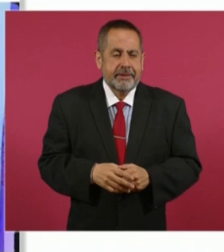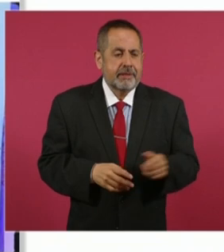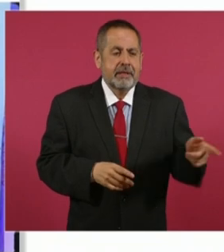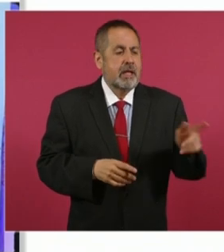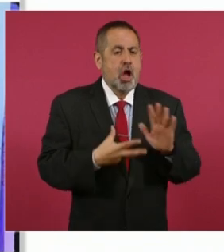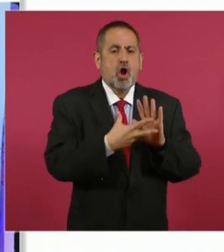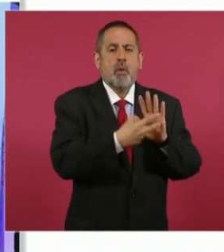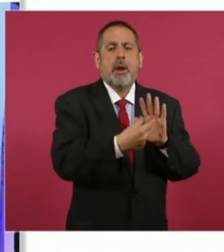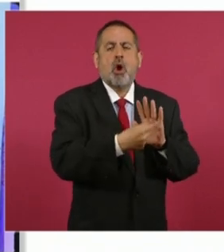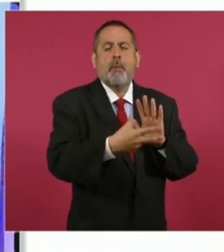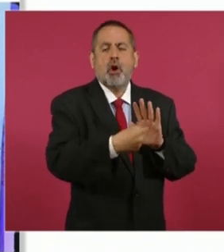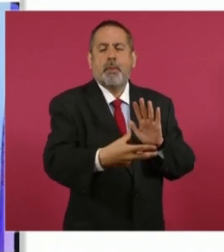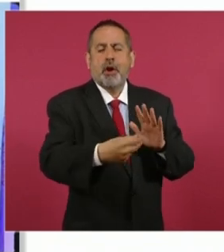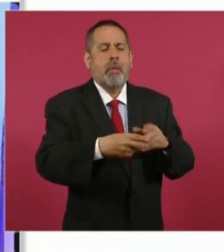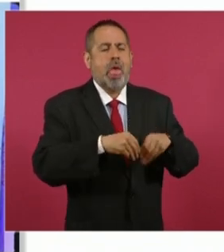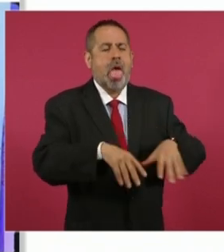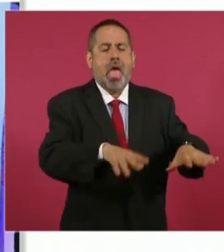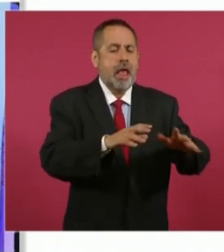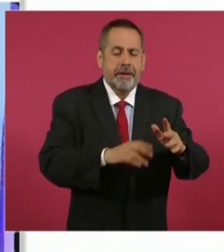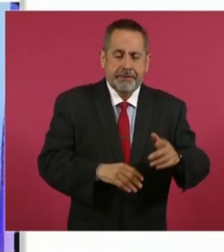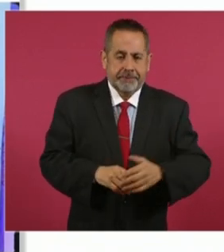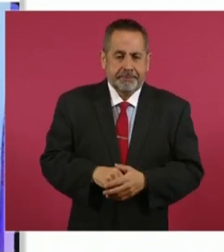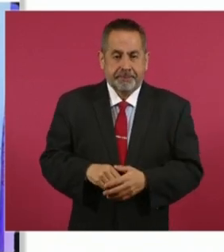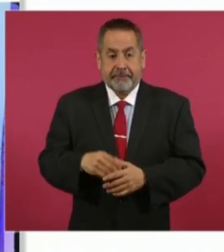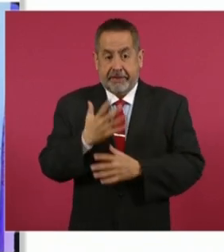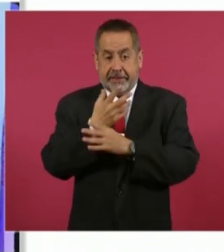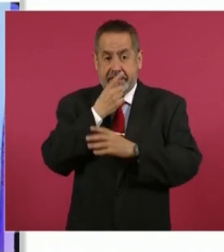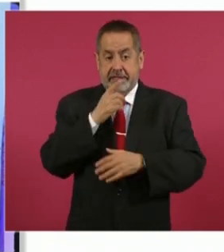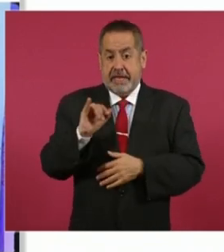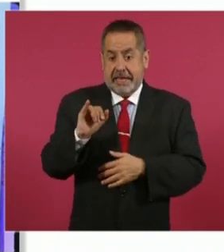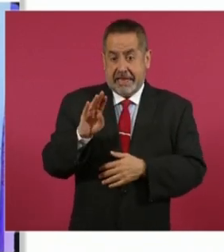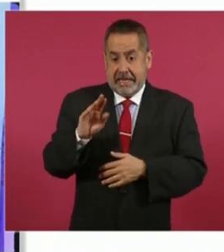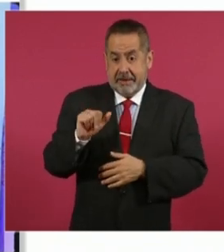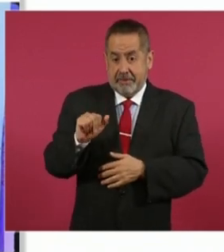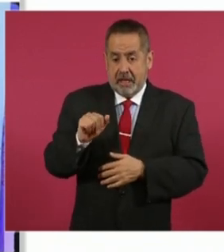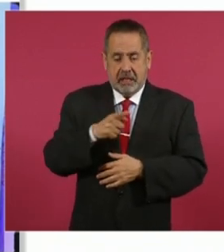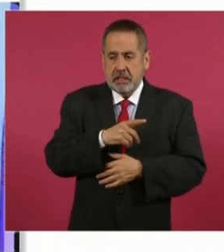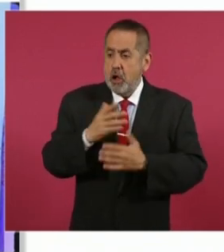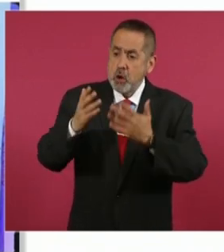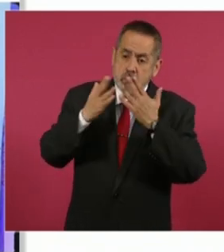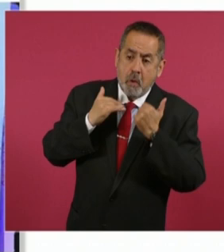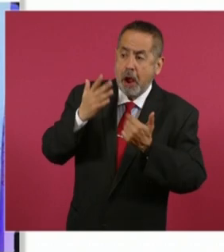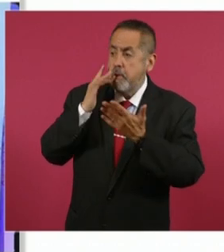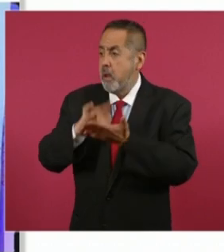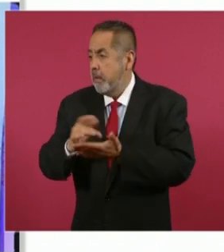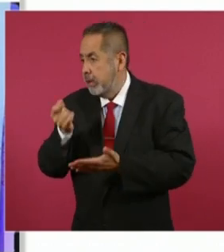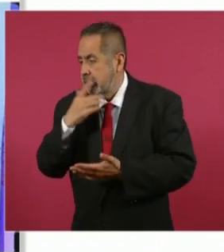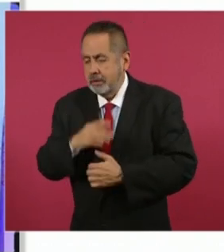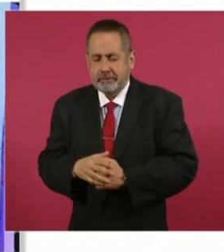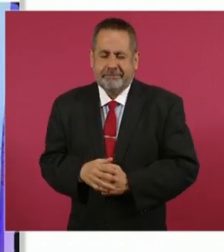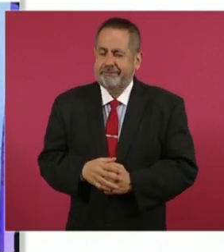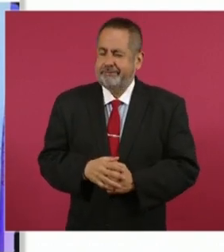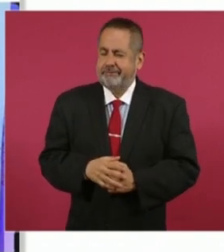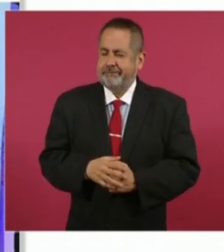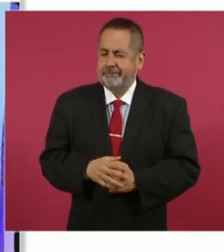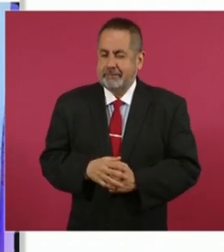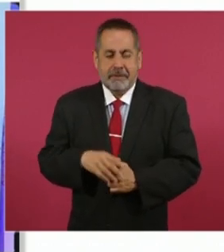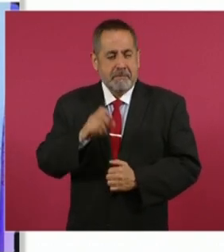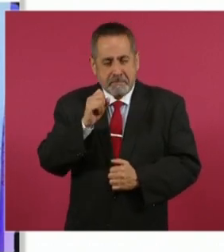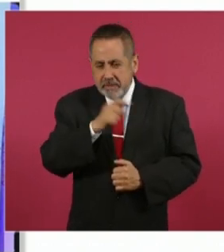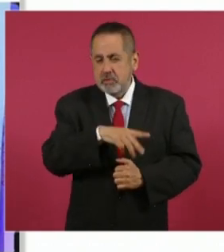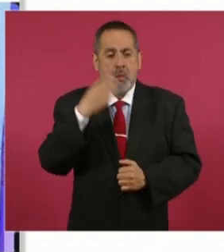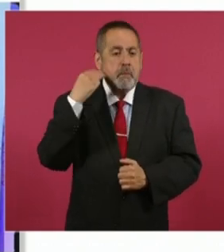andan copiando la tarea. Dice el diario, Irma vive en carne propia del desabasto. Casualmente también ocurrió en Michoacán.